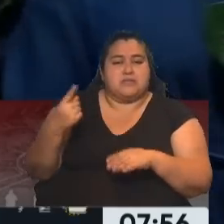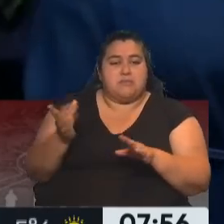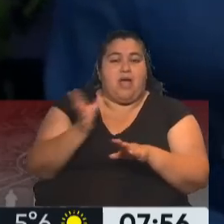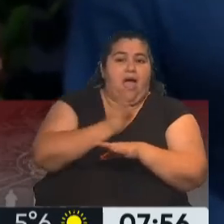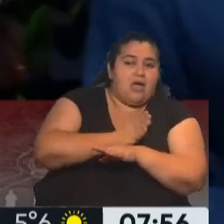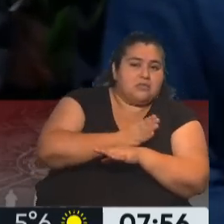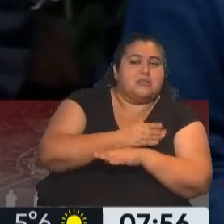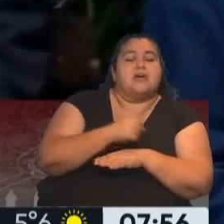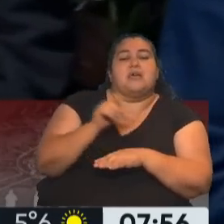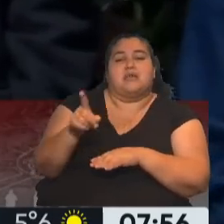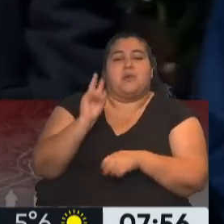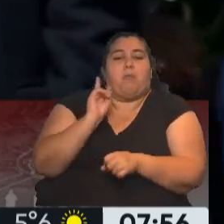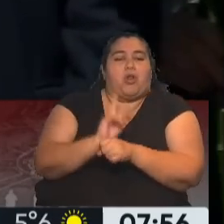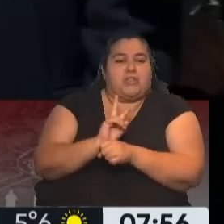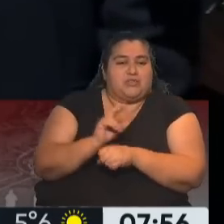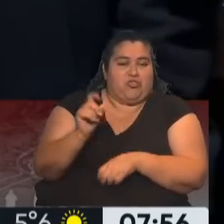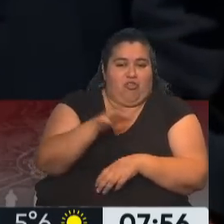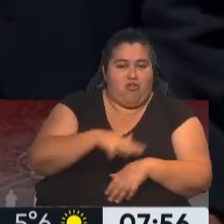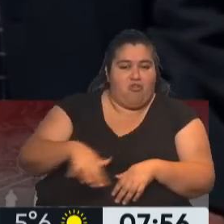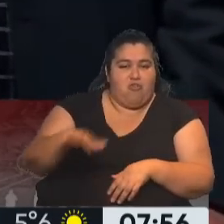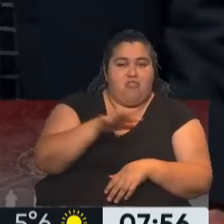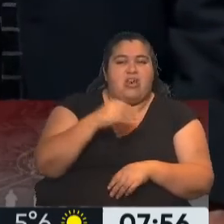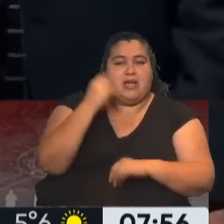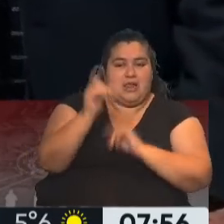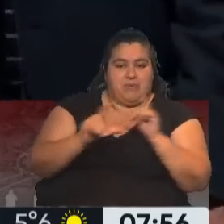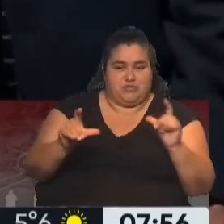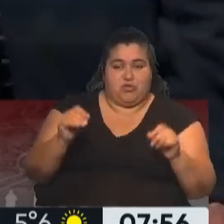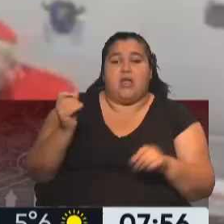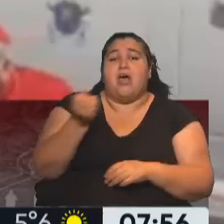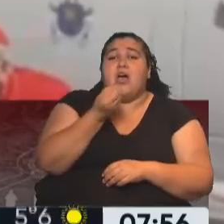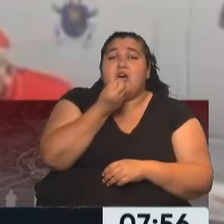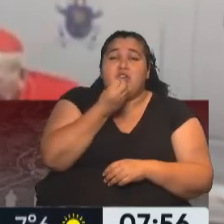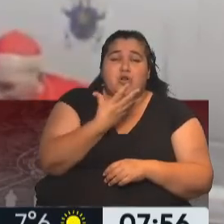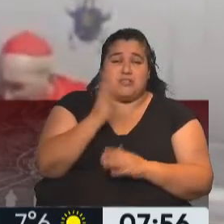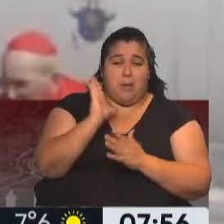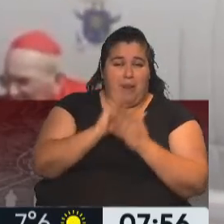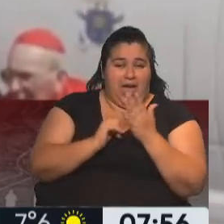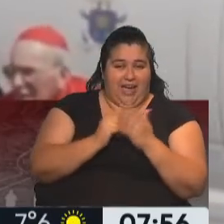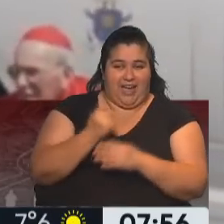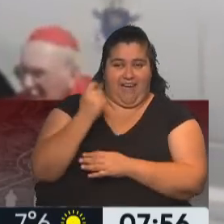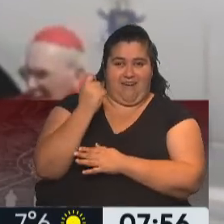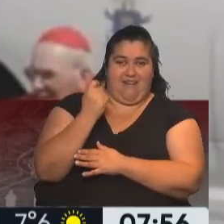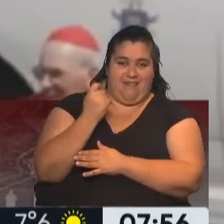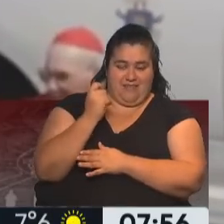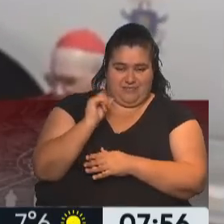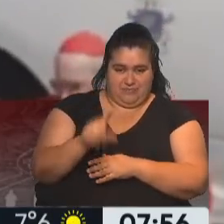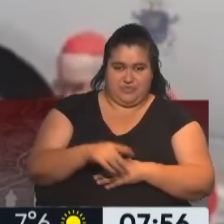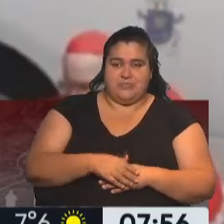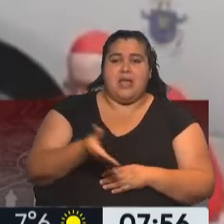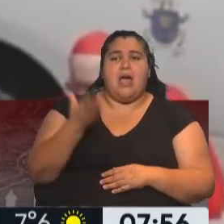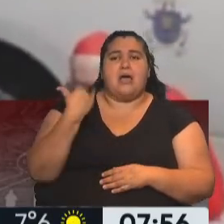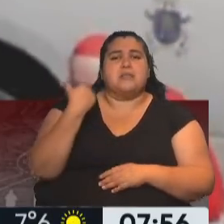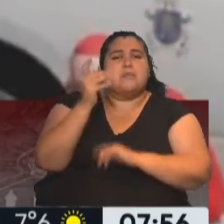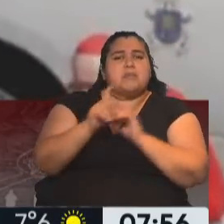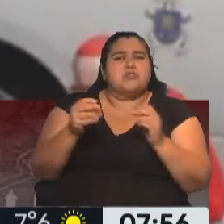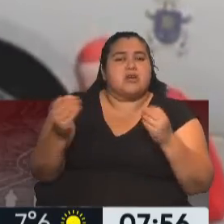viajes, y es la protectora ahí de están todos las personas los viajadores. Con la rosa blanca, Festeja, la categoría que más lo festeja en Italia son